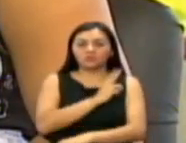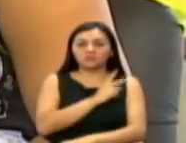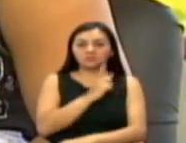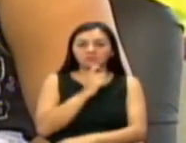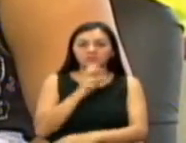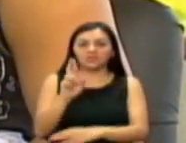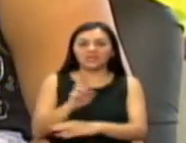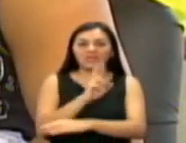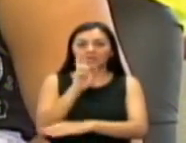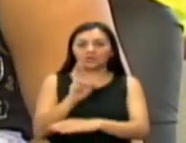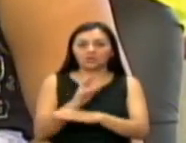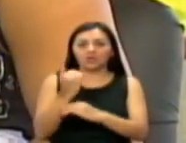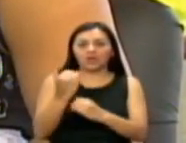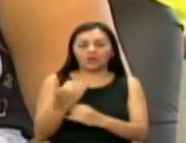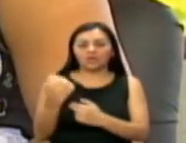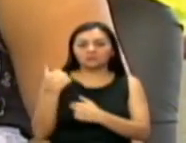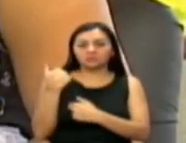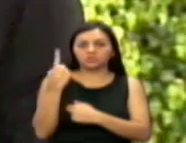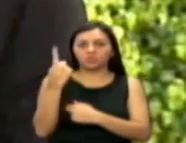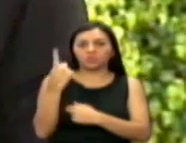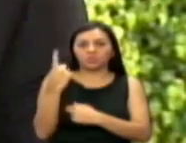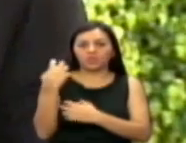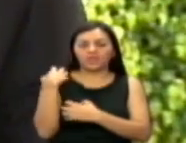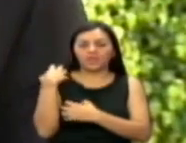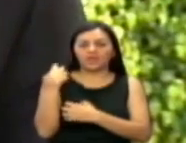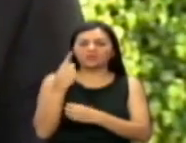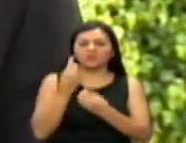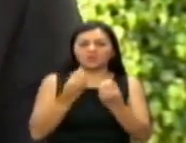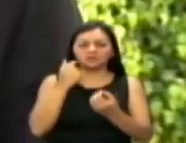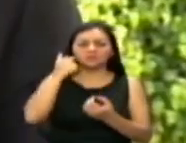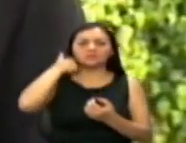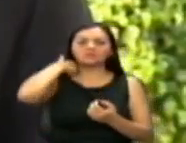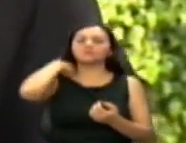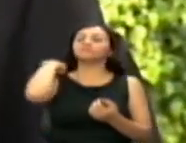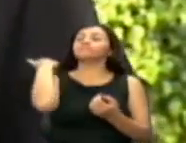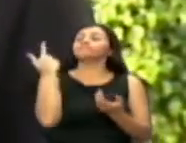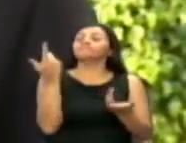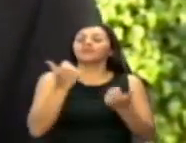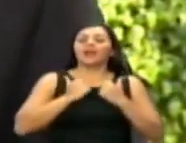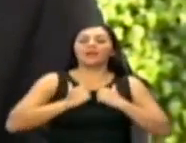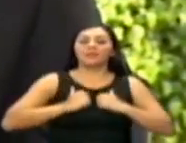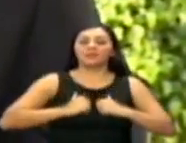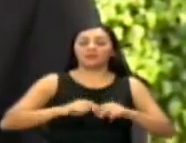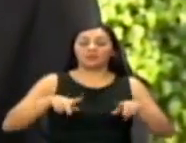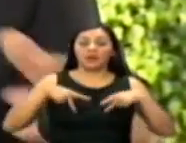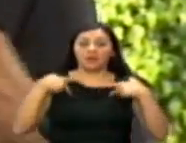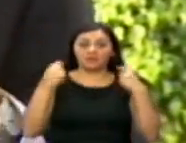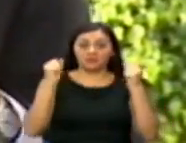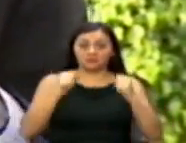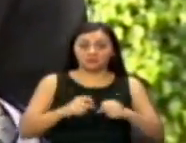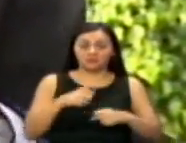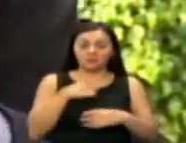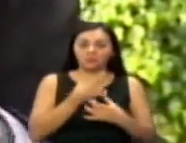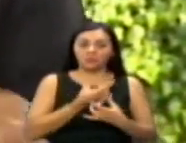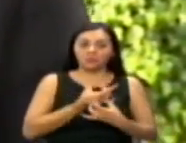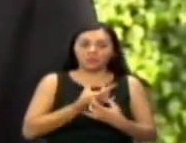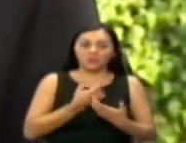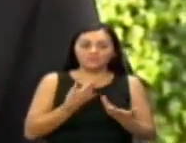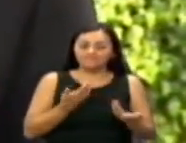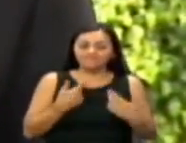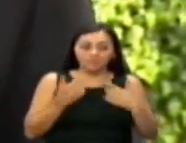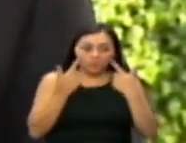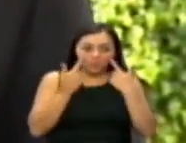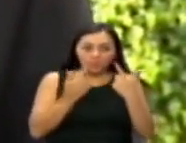rector interino, que es José Andrade? Lamentablemente son cosas que pasan en la vida. Es muy doloroso cuando es algo que uno aprecia y cuida